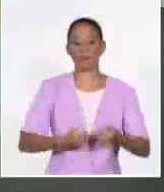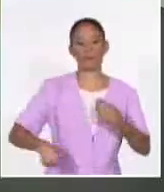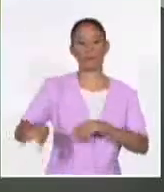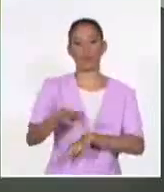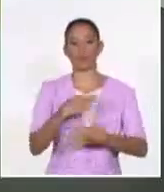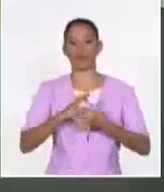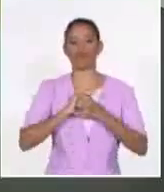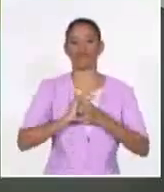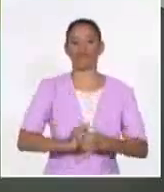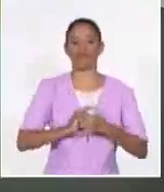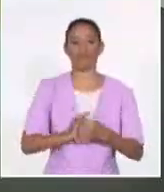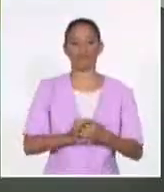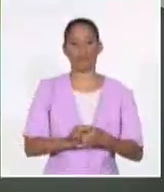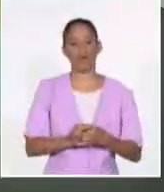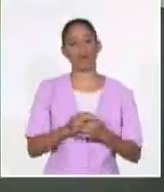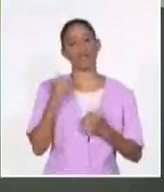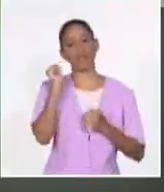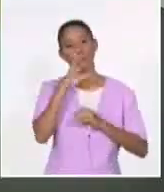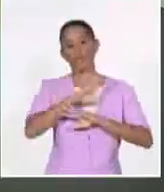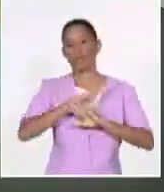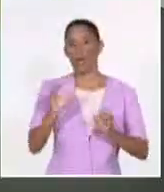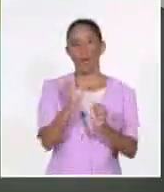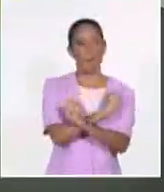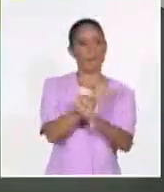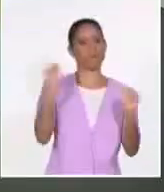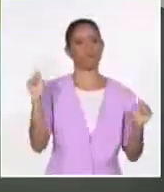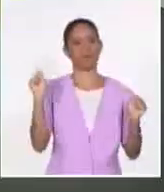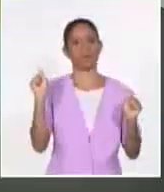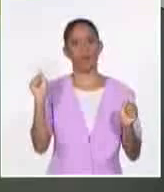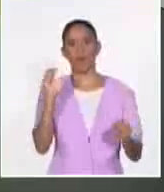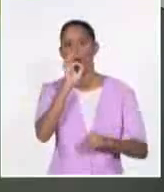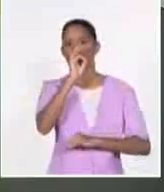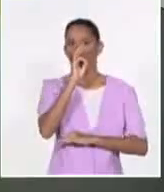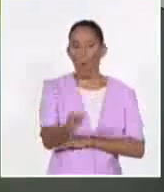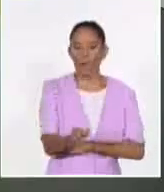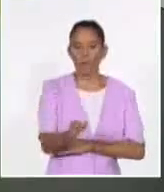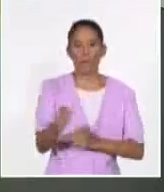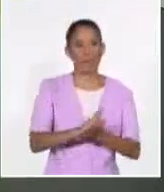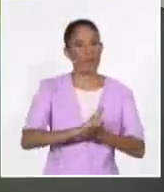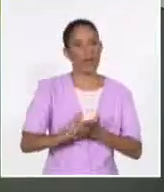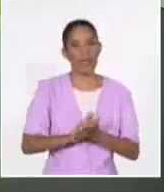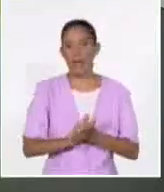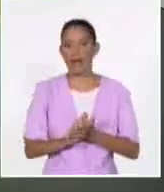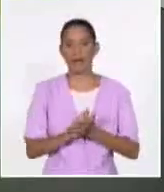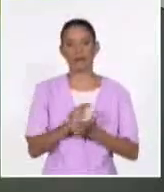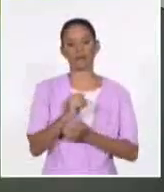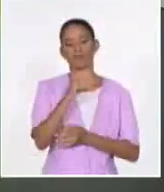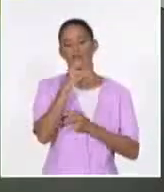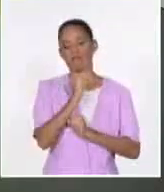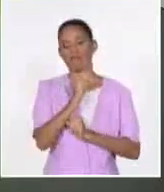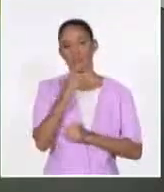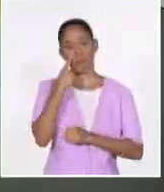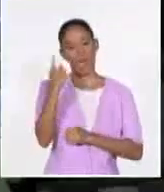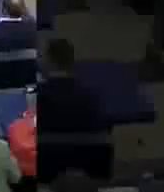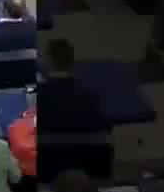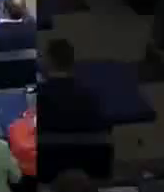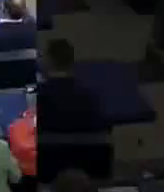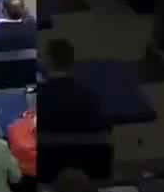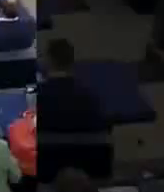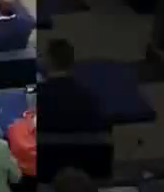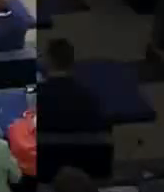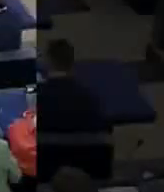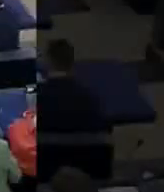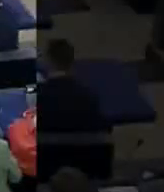palestina, totalmente ajena a las bombas, a los misiles y al odio, para callarlo le apagaron el micrófono. Veamos. Estamos en una